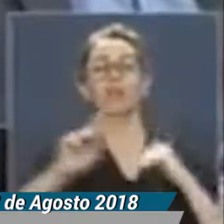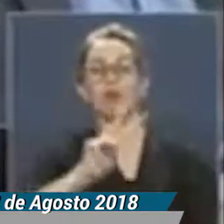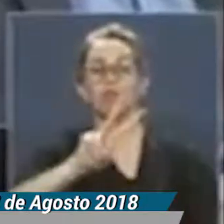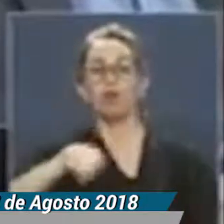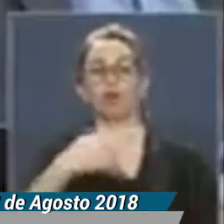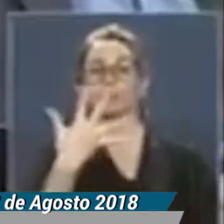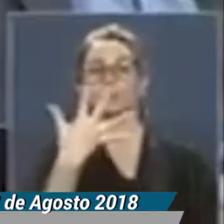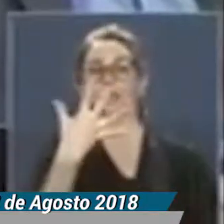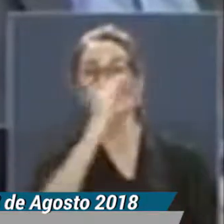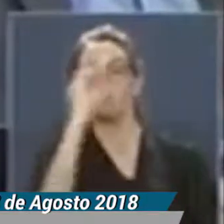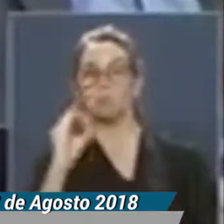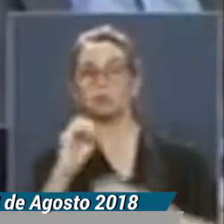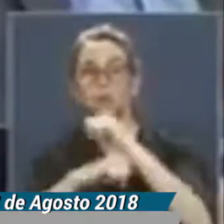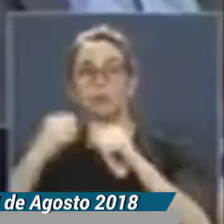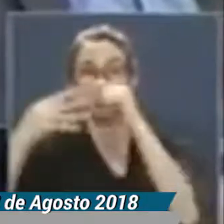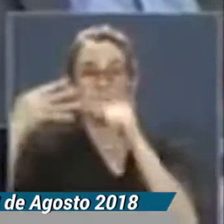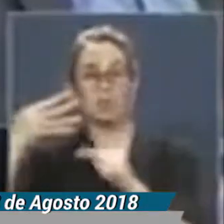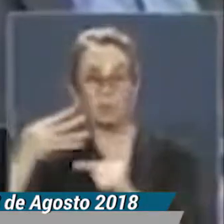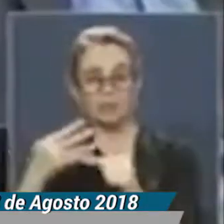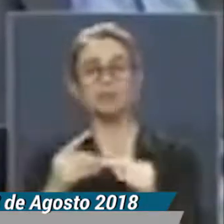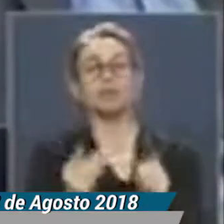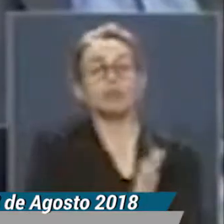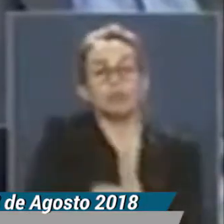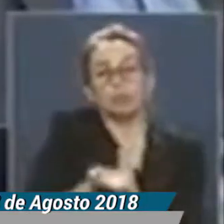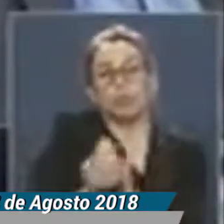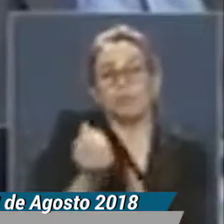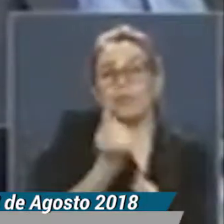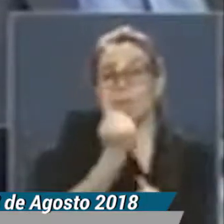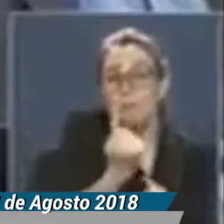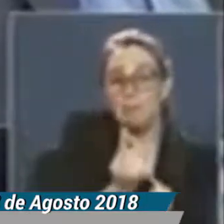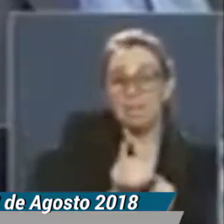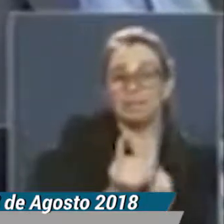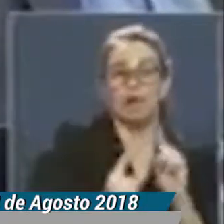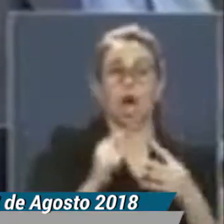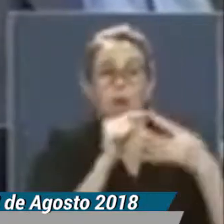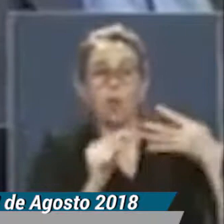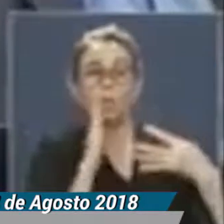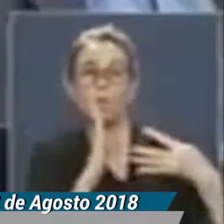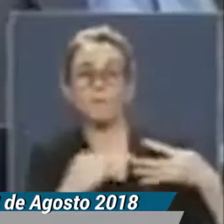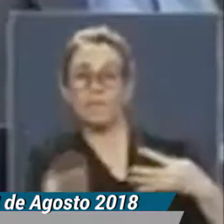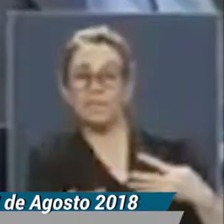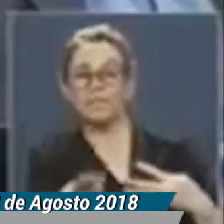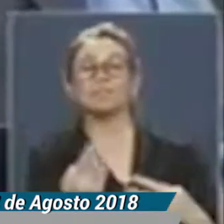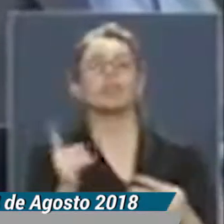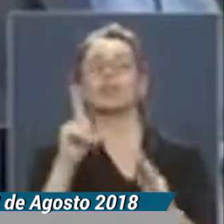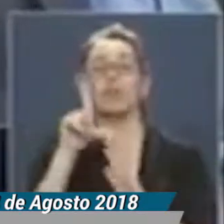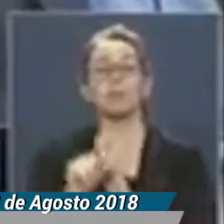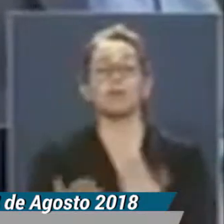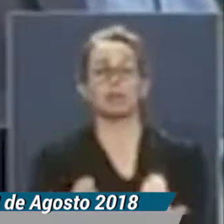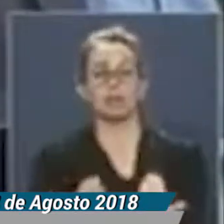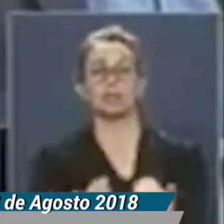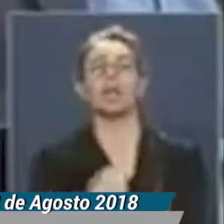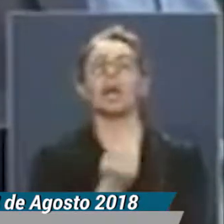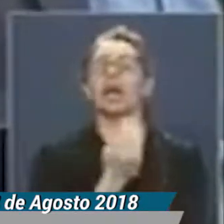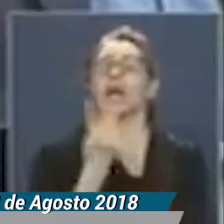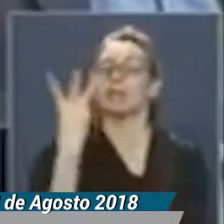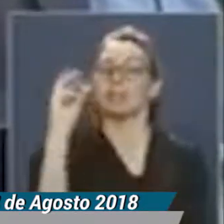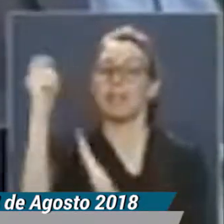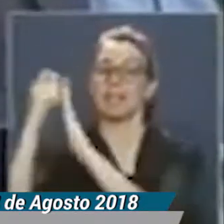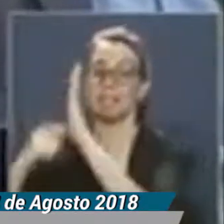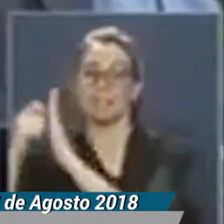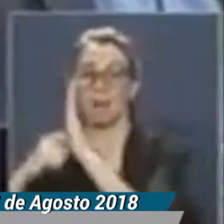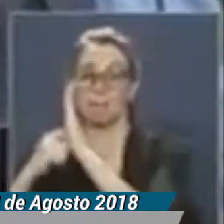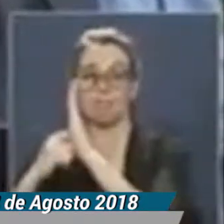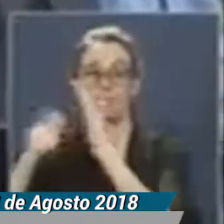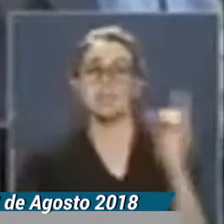ofrecido? Aumentar un par de pesos en algunos beneficios no resuelve las necesidades. Y disminuir de 30 a 28 meses la fijación de las condiciones no